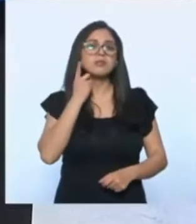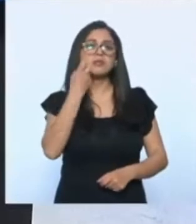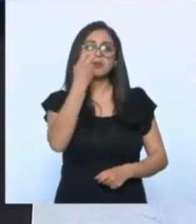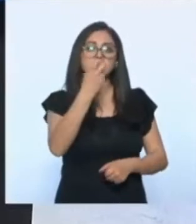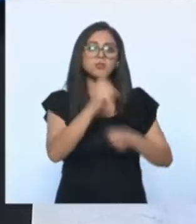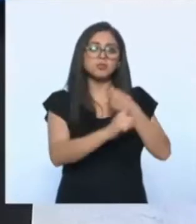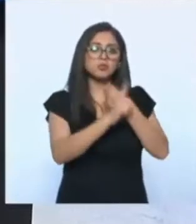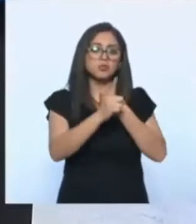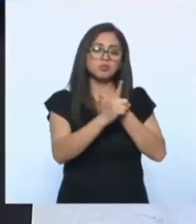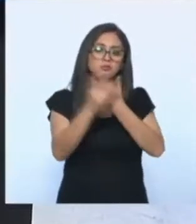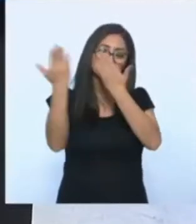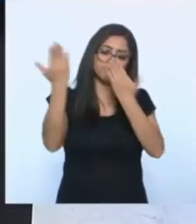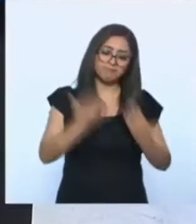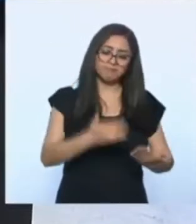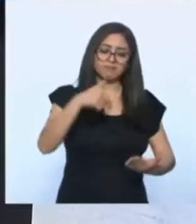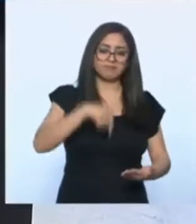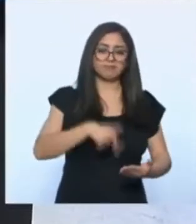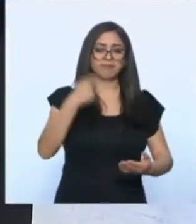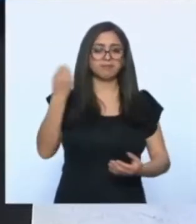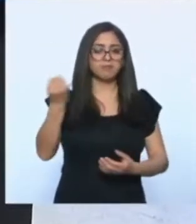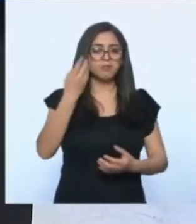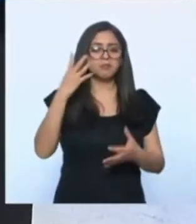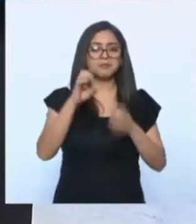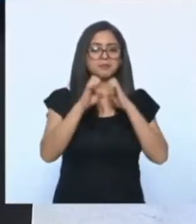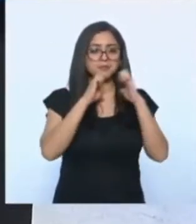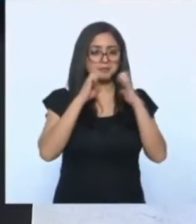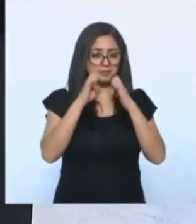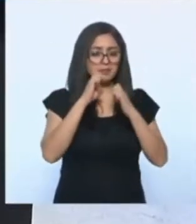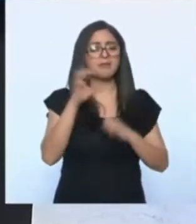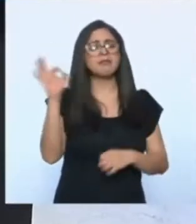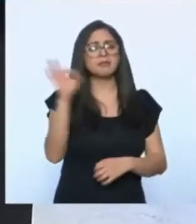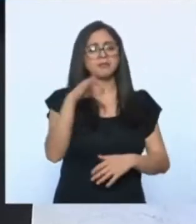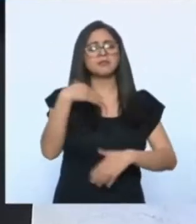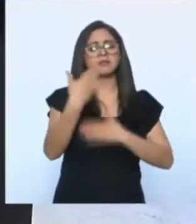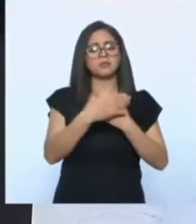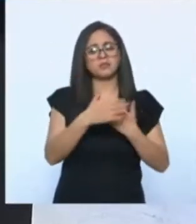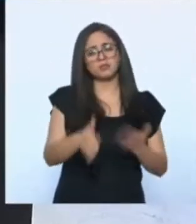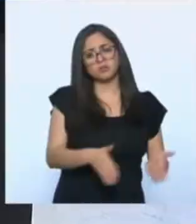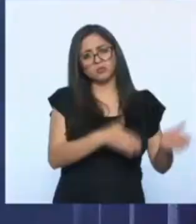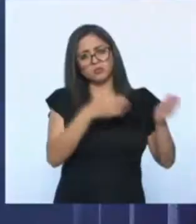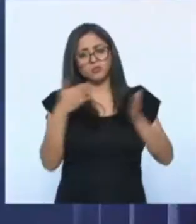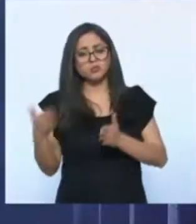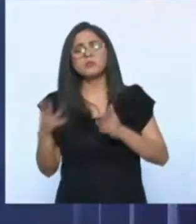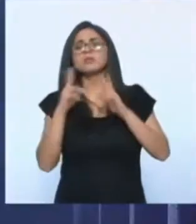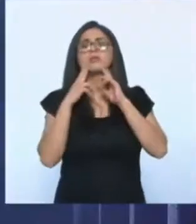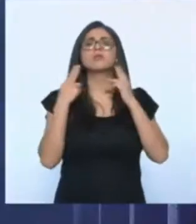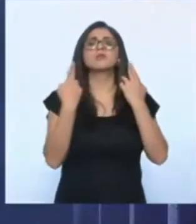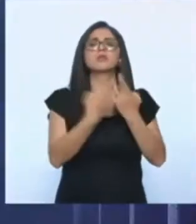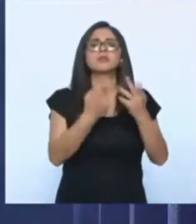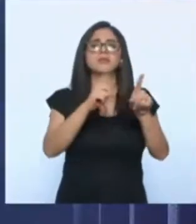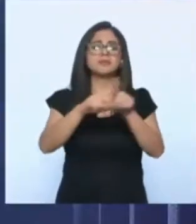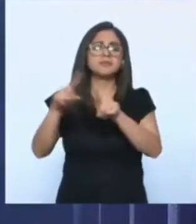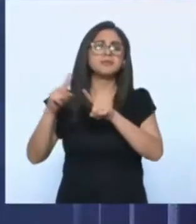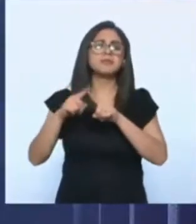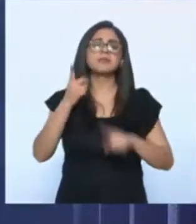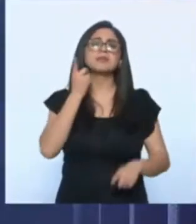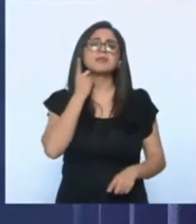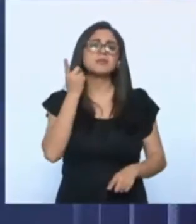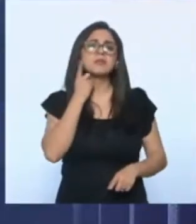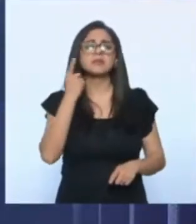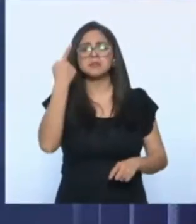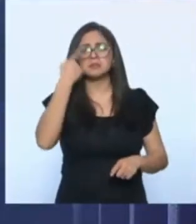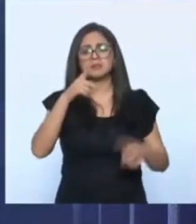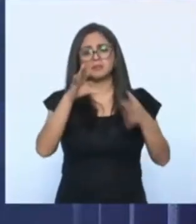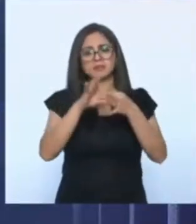que hayan estado aquí presentes en Agenda y Contexto. Posteriormente vamos a tener una mesa con diputadas y diputados para hablar de diversos